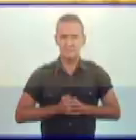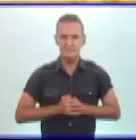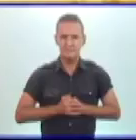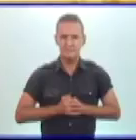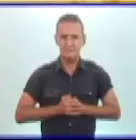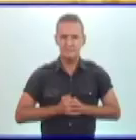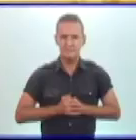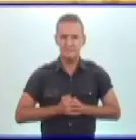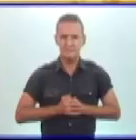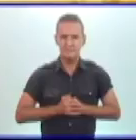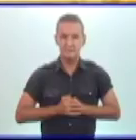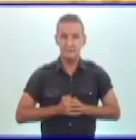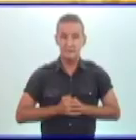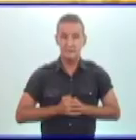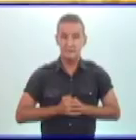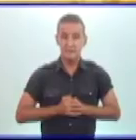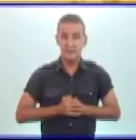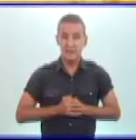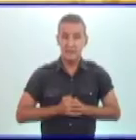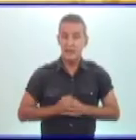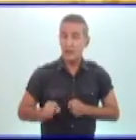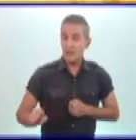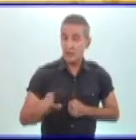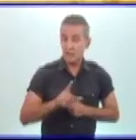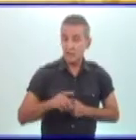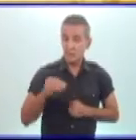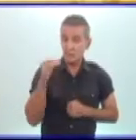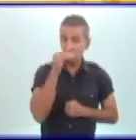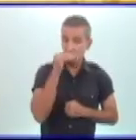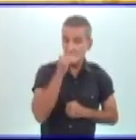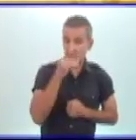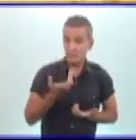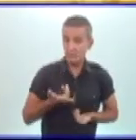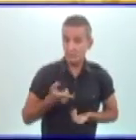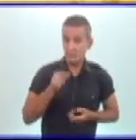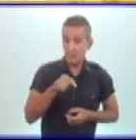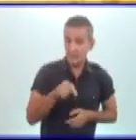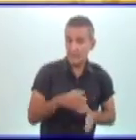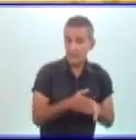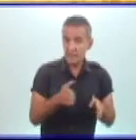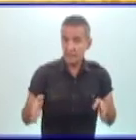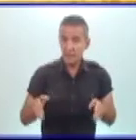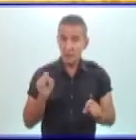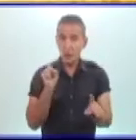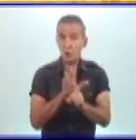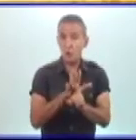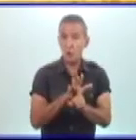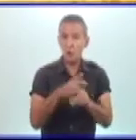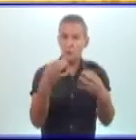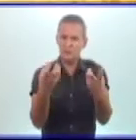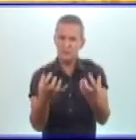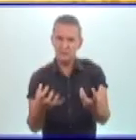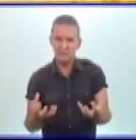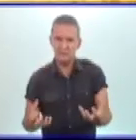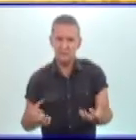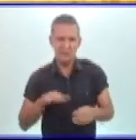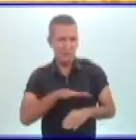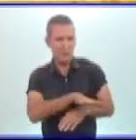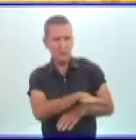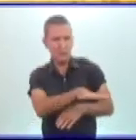Si bien le debemos mucho a la sociedad moderna, también en esta etapa comienza el deterioro del medio